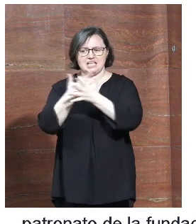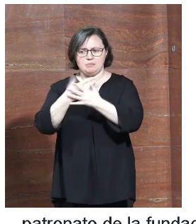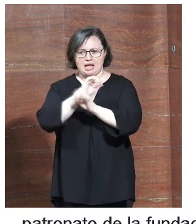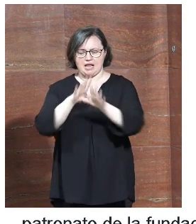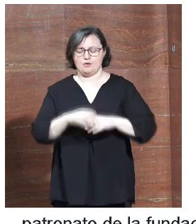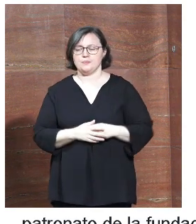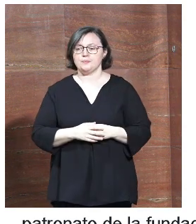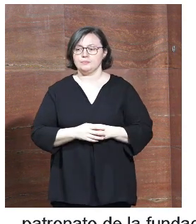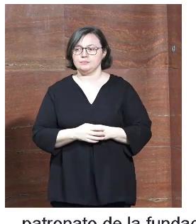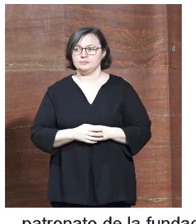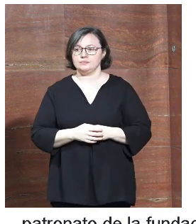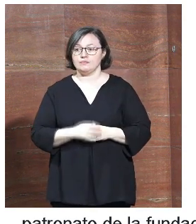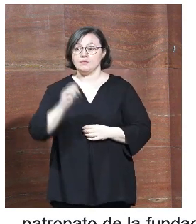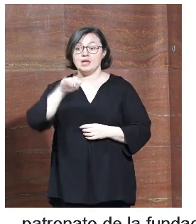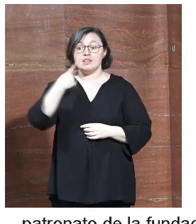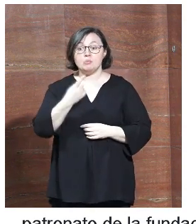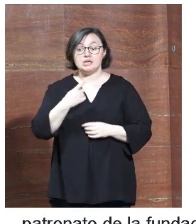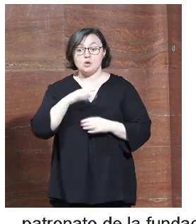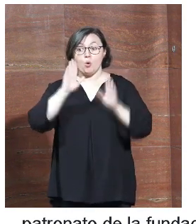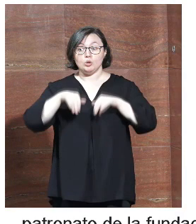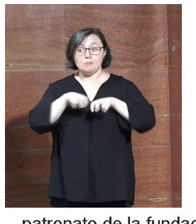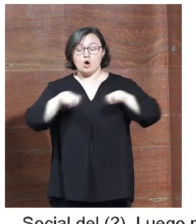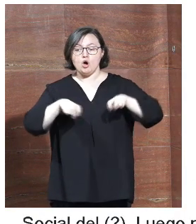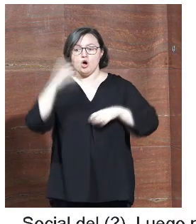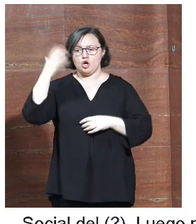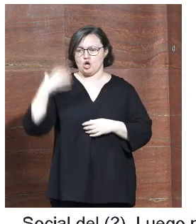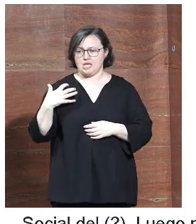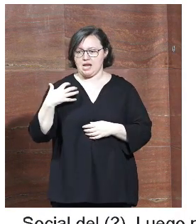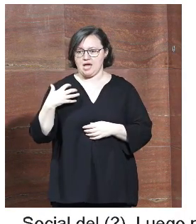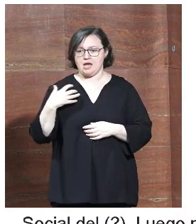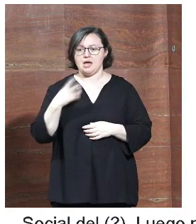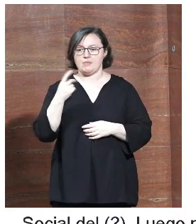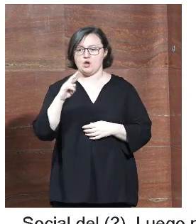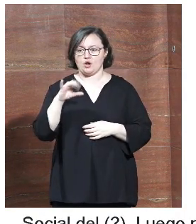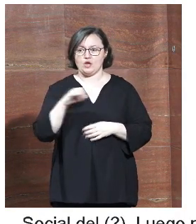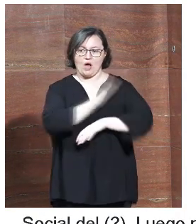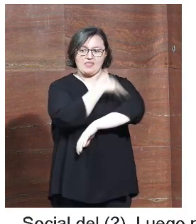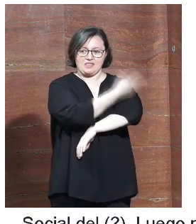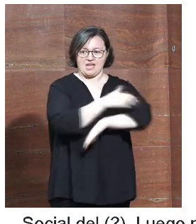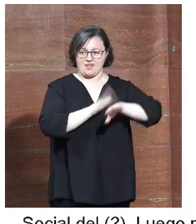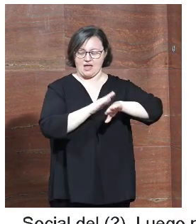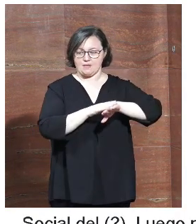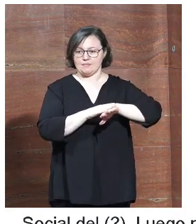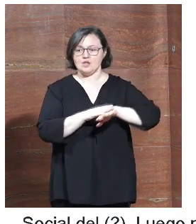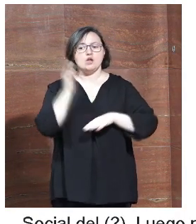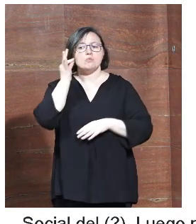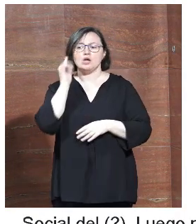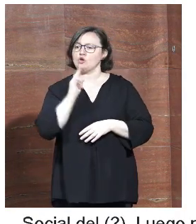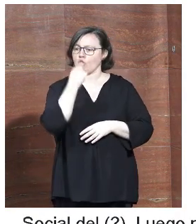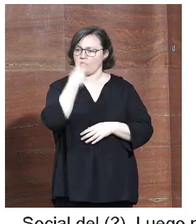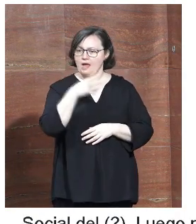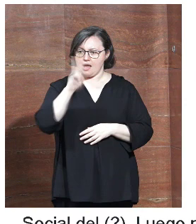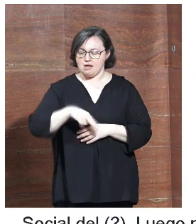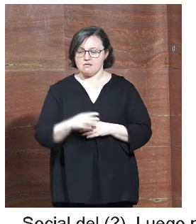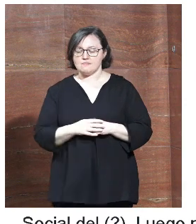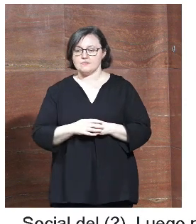Montse. Bien, y por último tenemos a Rosana Rodrigo, que está aquí a mi izquierda. Es una mujer